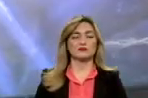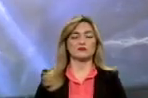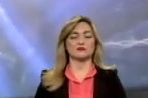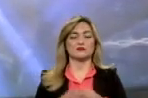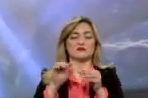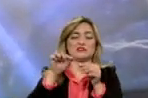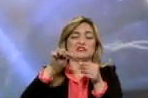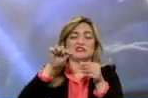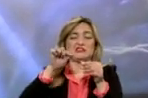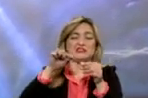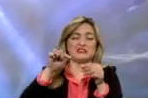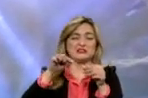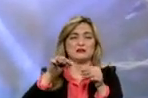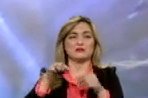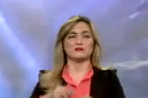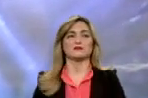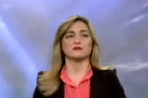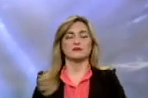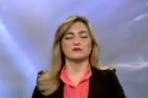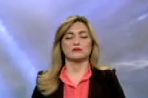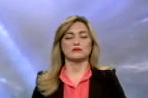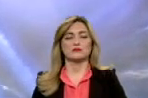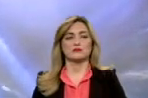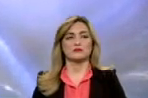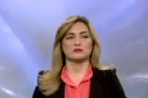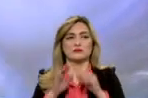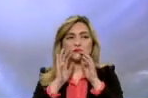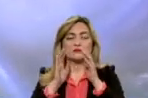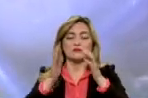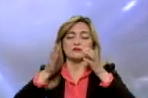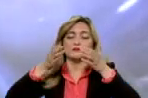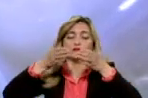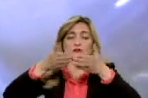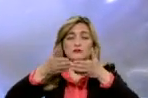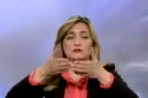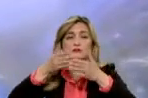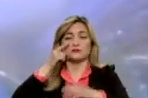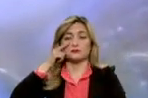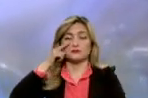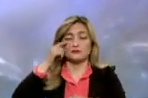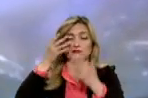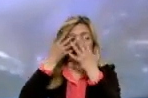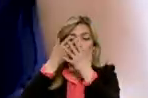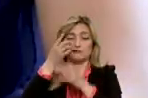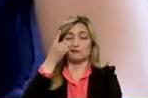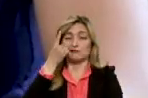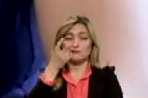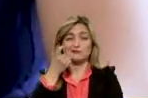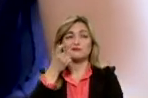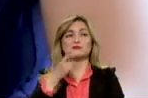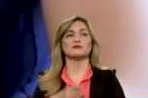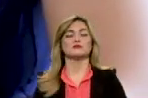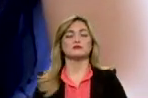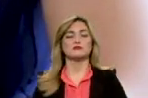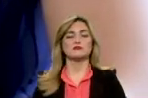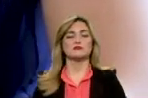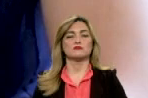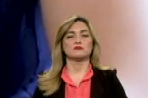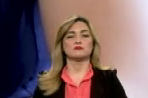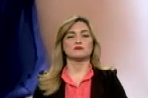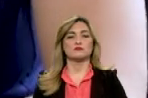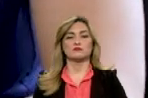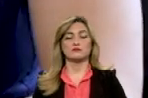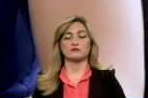delgado y protruye hacia adelante en forma de cono, ocasionándole la pérdida de la visión. El trasplante tuvo una duración